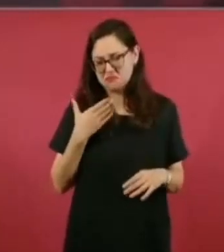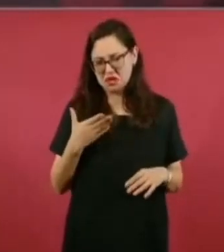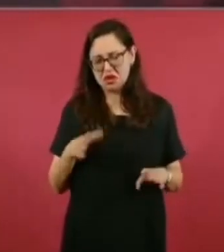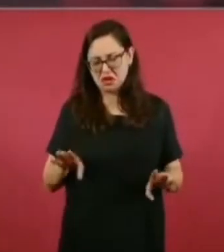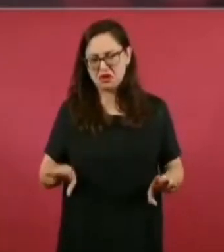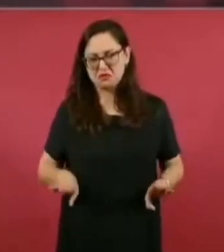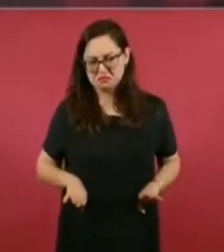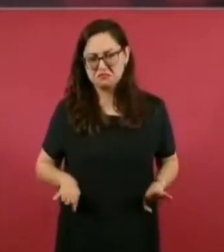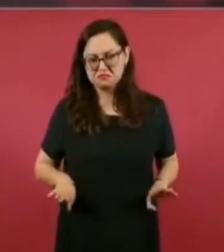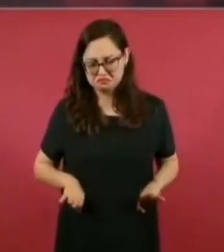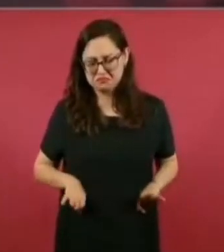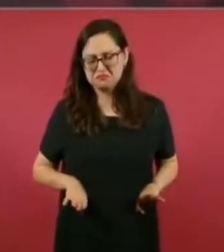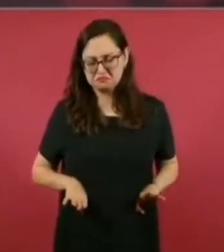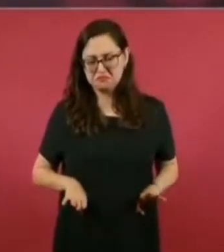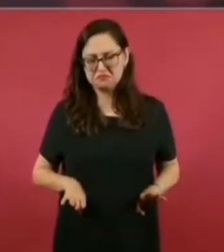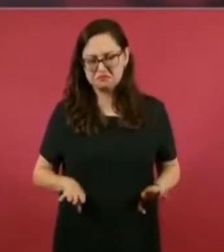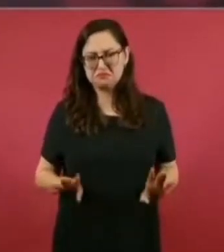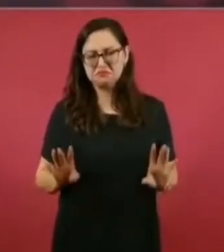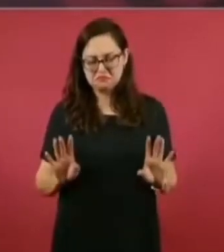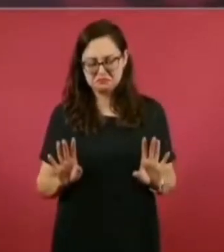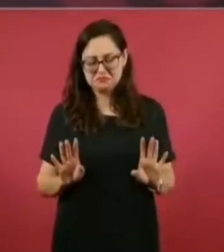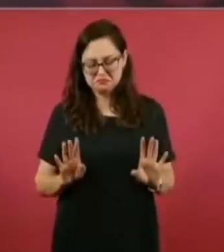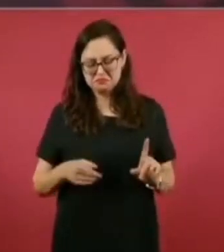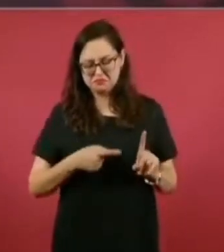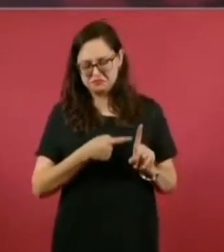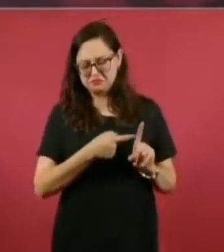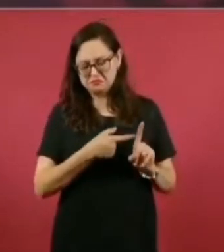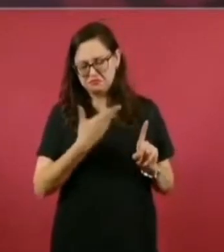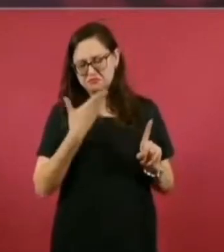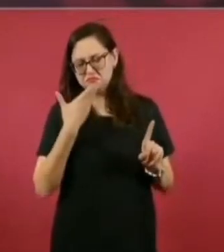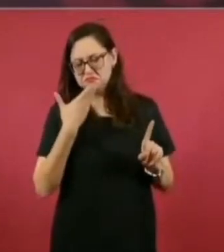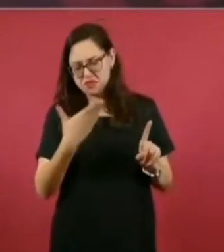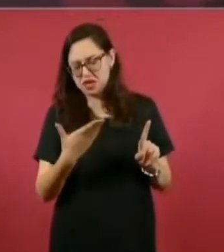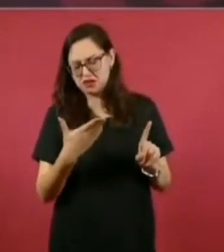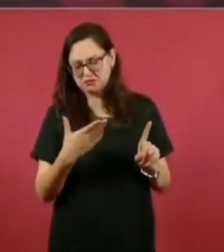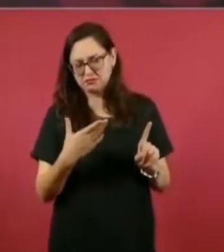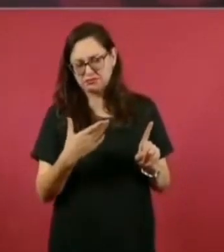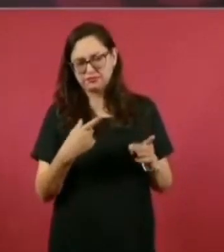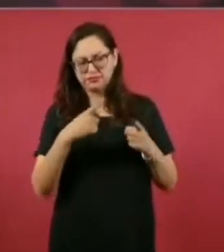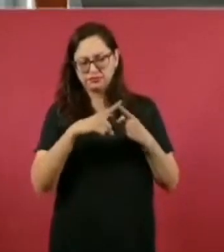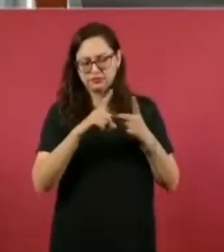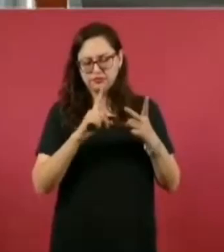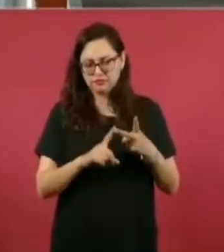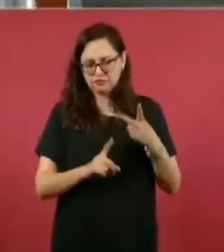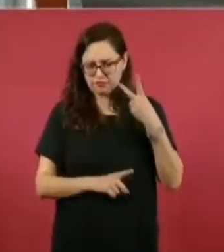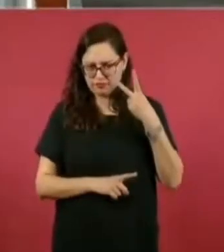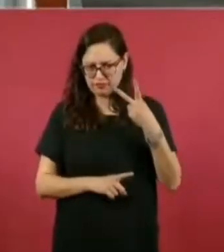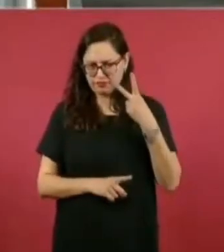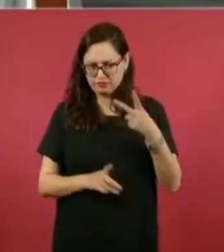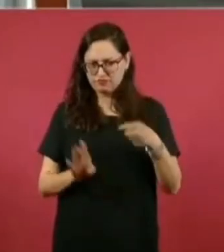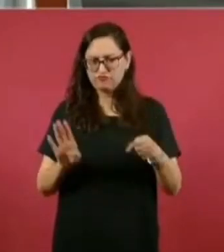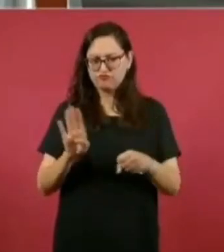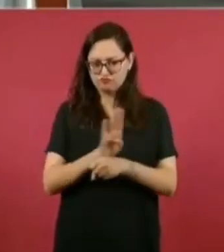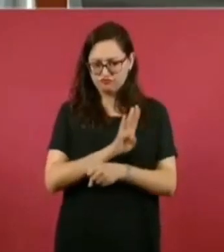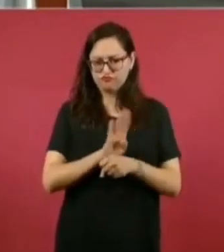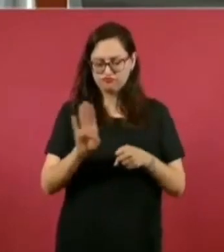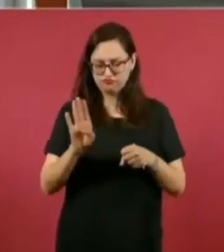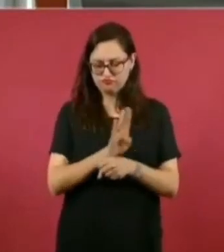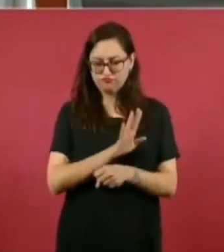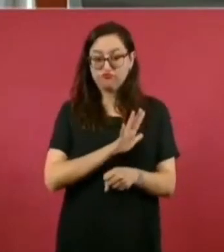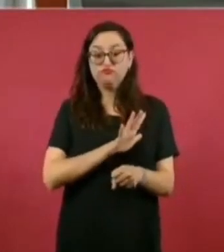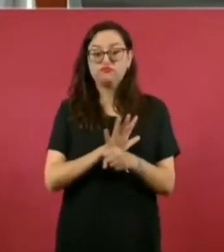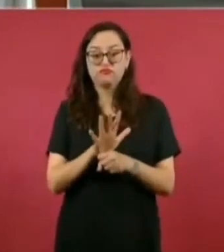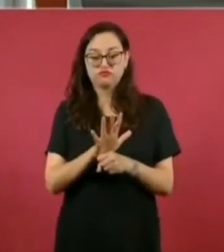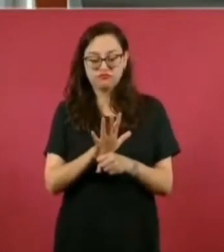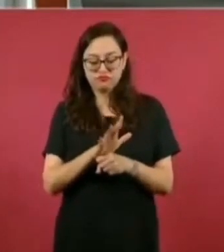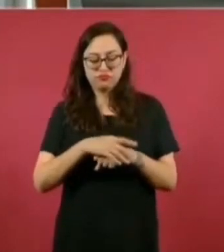se le deben dos cosas, por ejemplo, muy favorables. Una, que él entendió